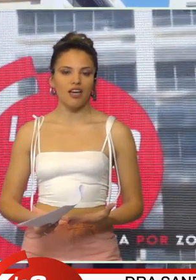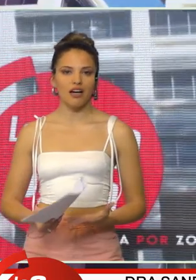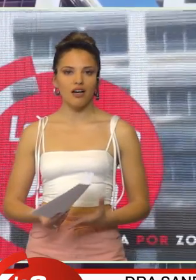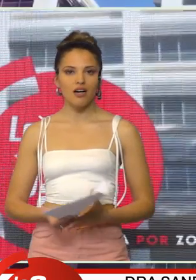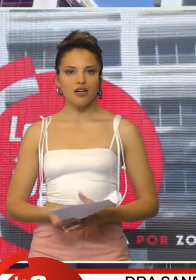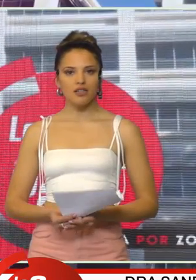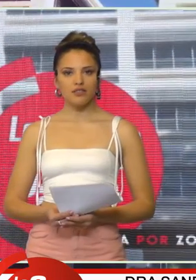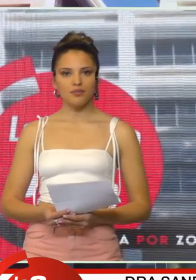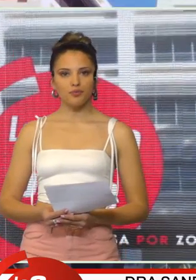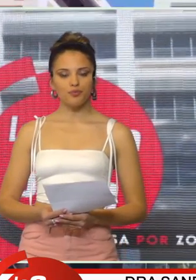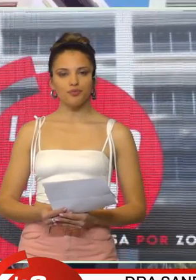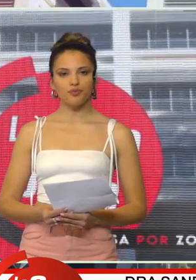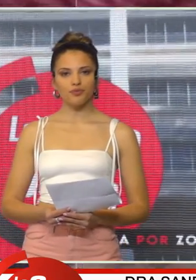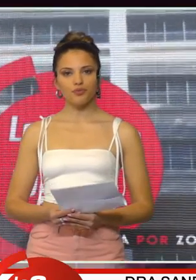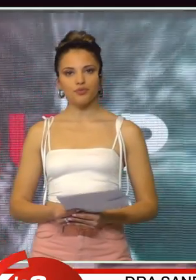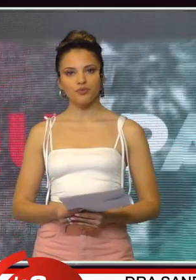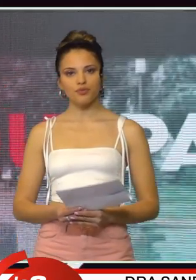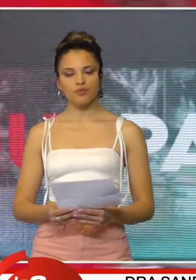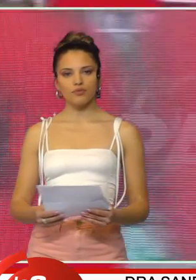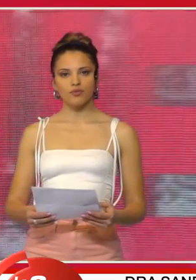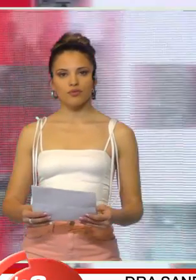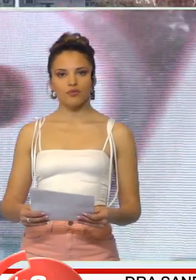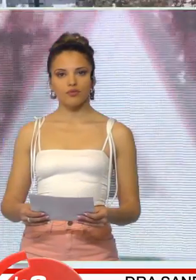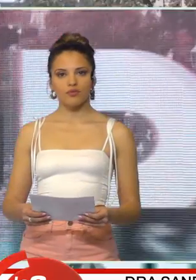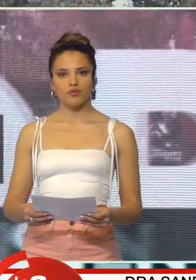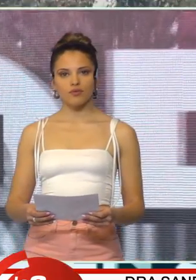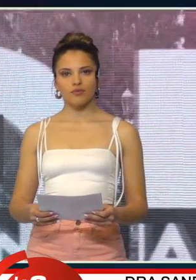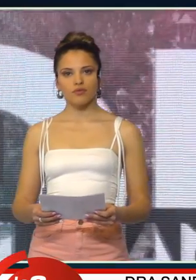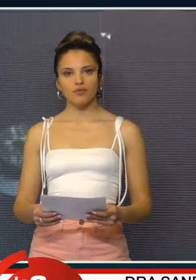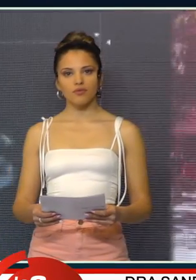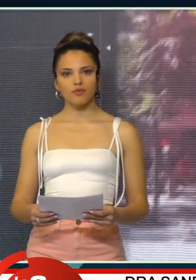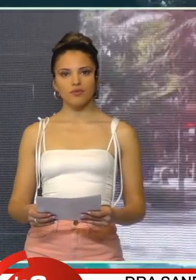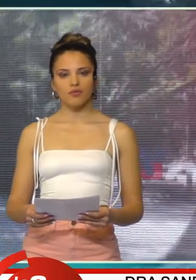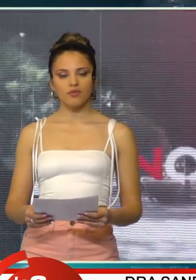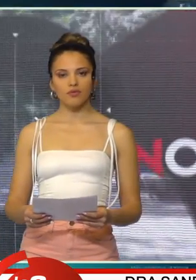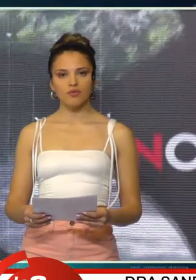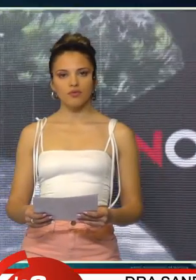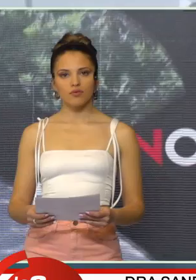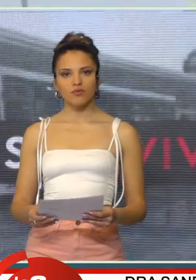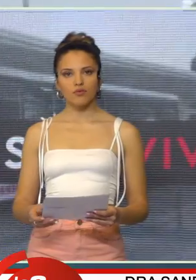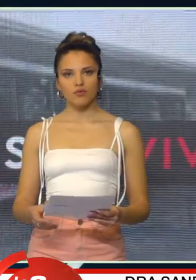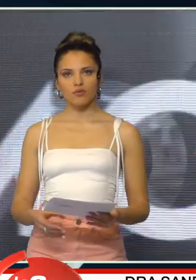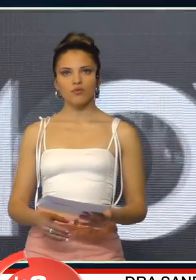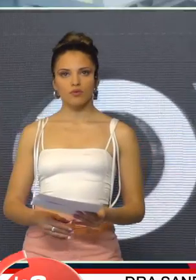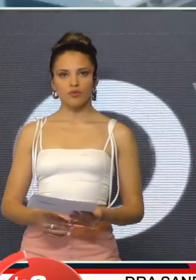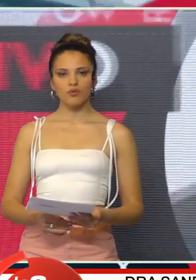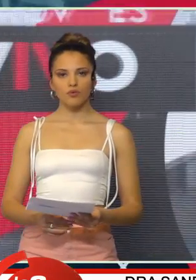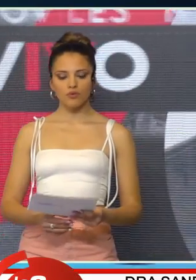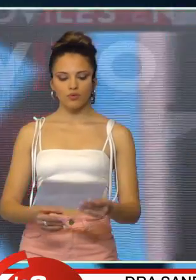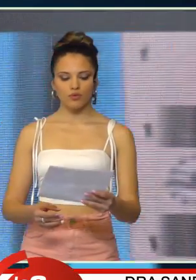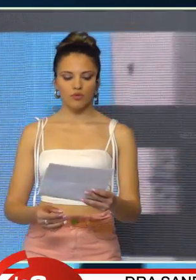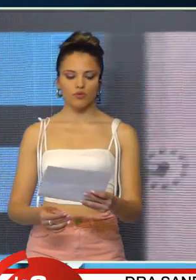mamografía. No, no, nos hemos cansado de repetir y vamos a seguir diciendo que el único método